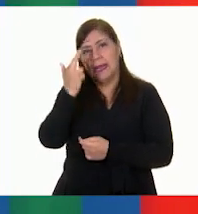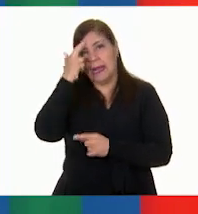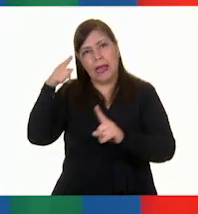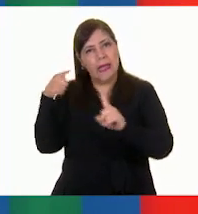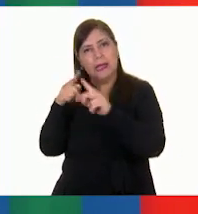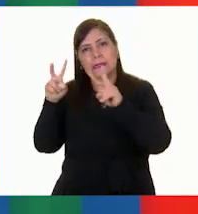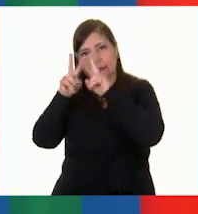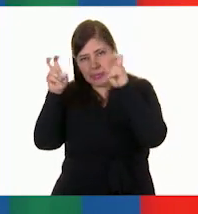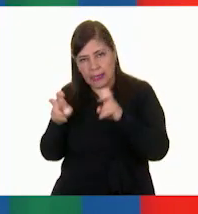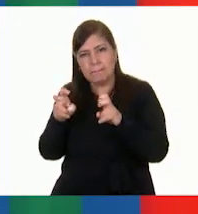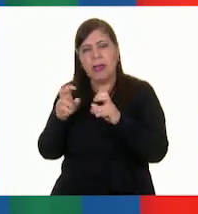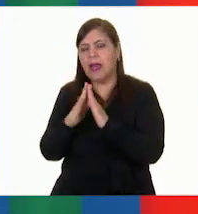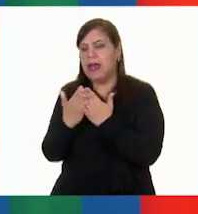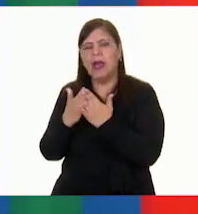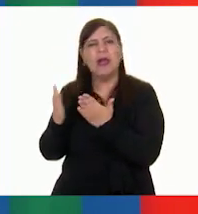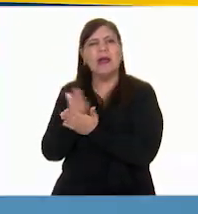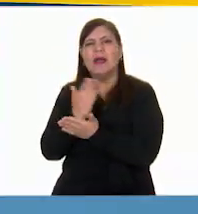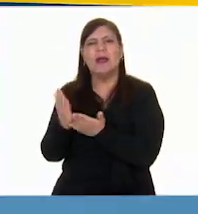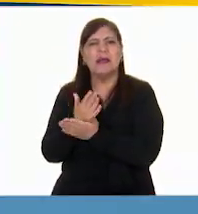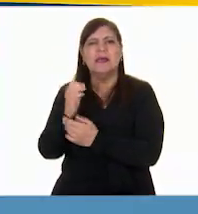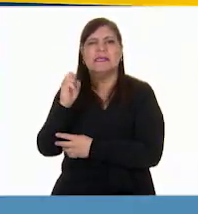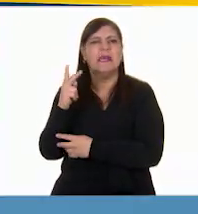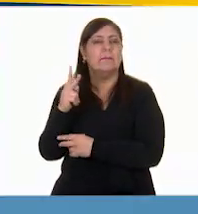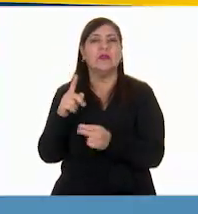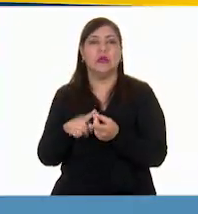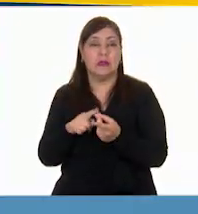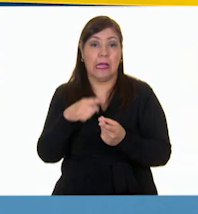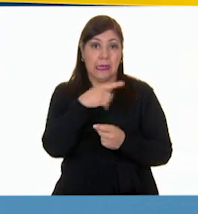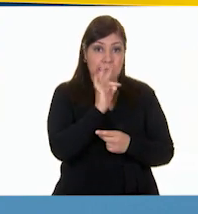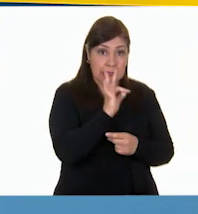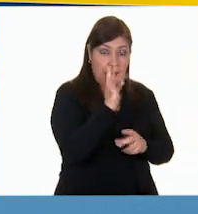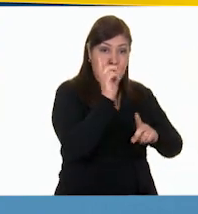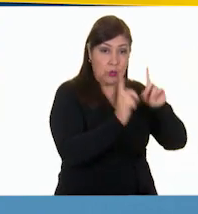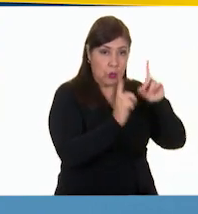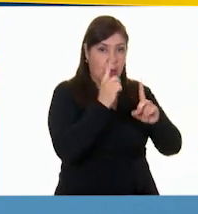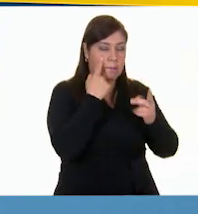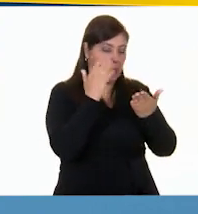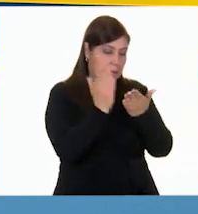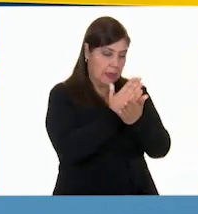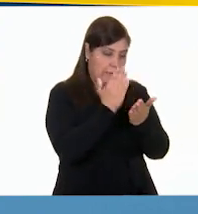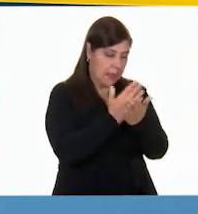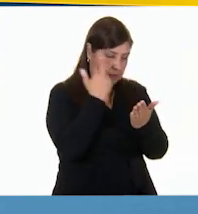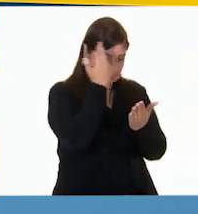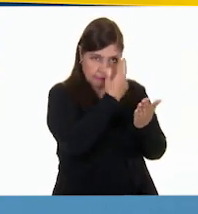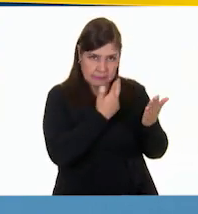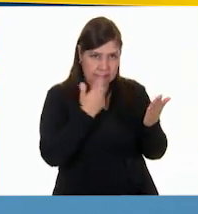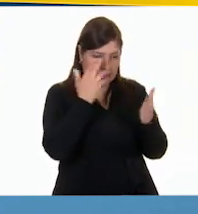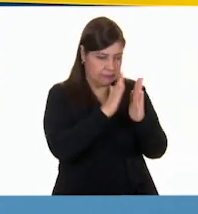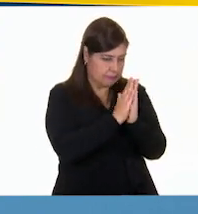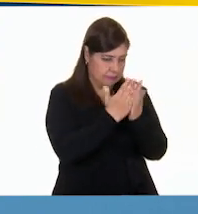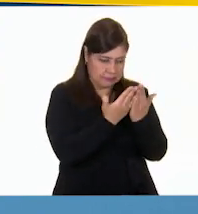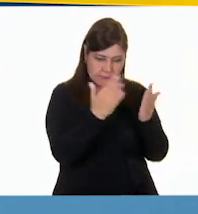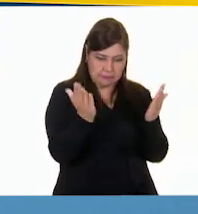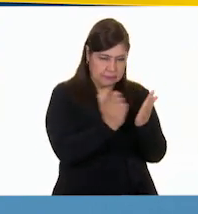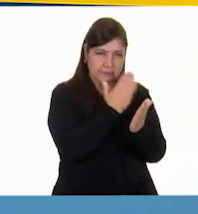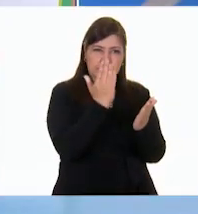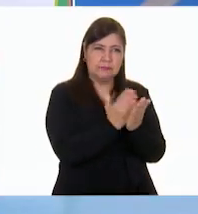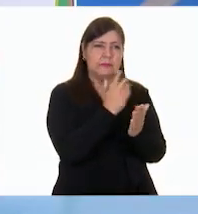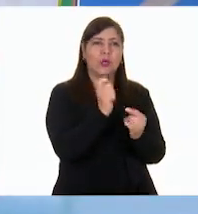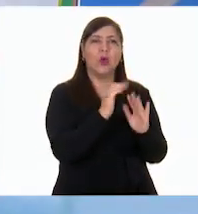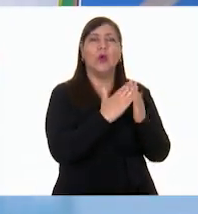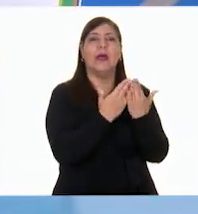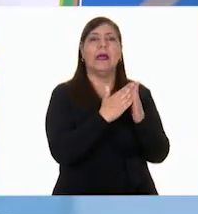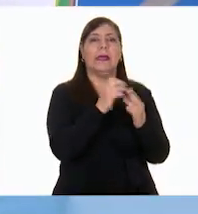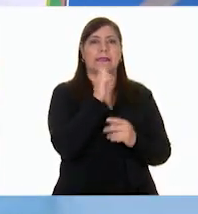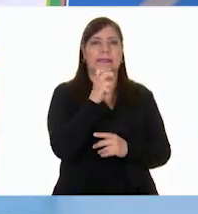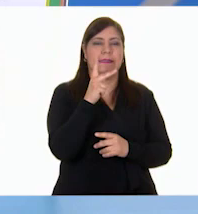van a encontrar? En su libro de texto. Bien, pues si tienen duda, pueden revisar a lo largo de todas las páginas de su libro